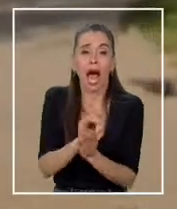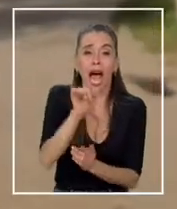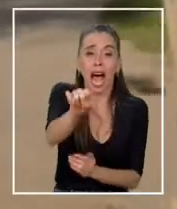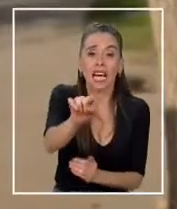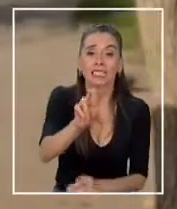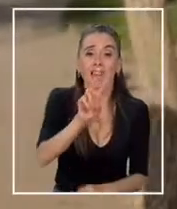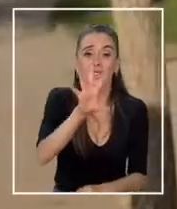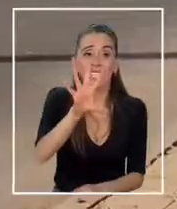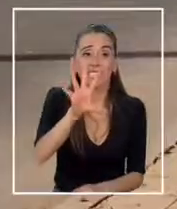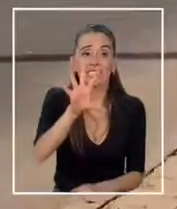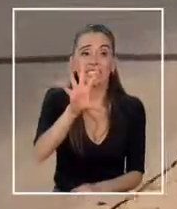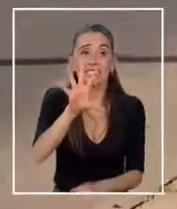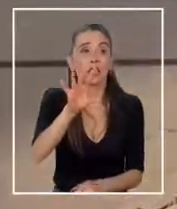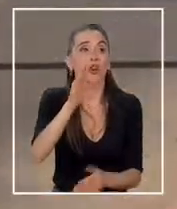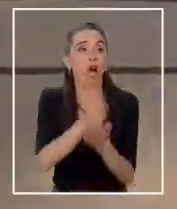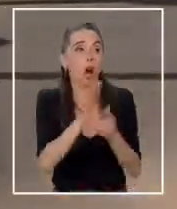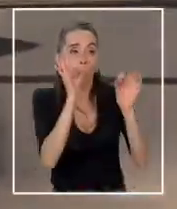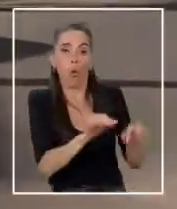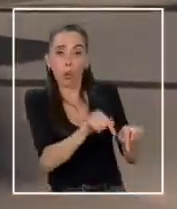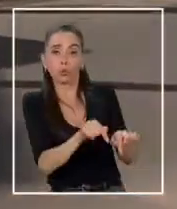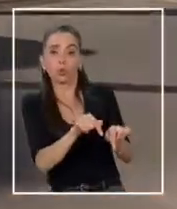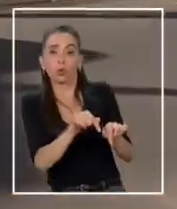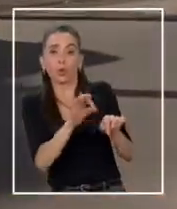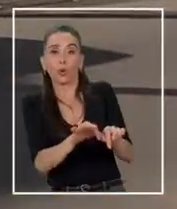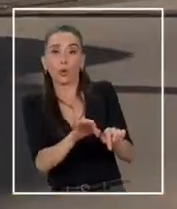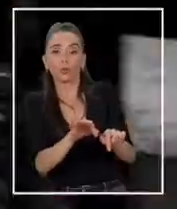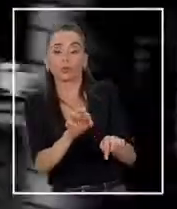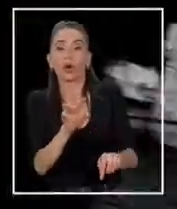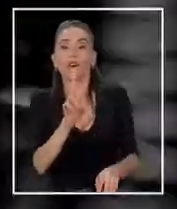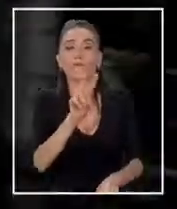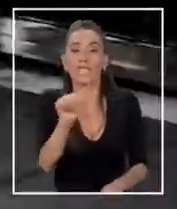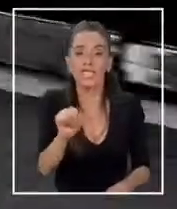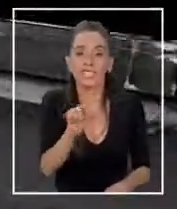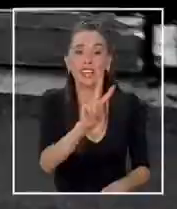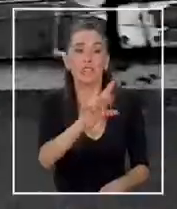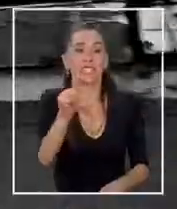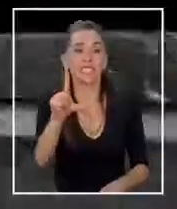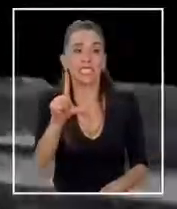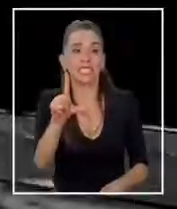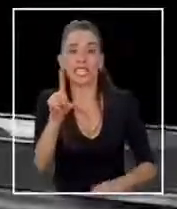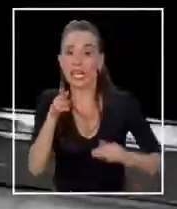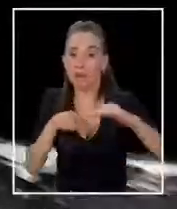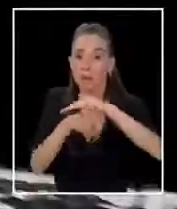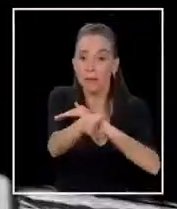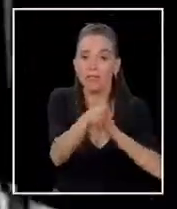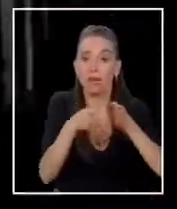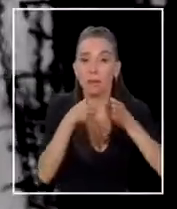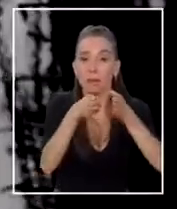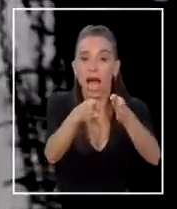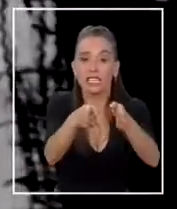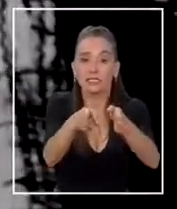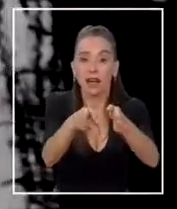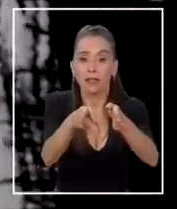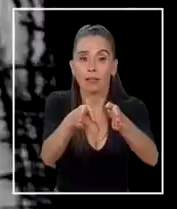menos a los 25, yo llegué aquí. Y al 26, 27, entré al pasaje.